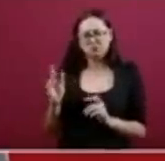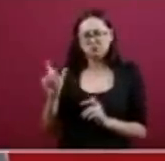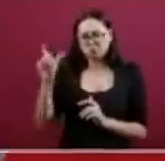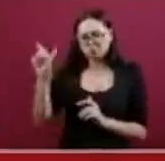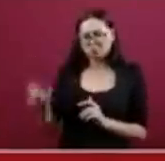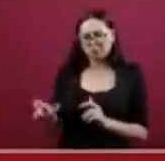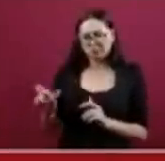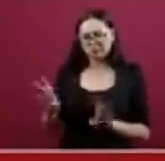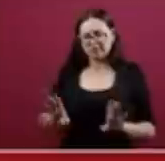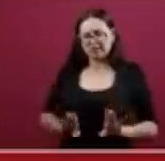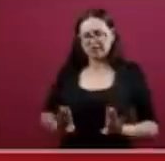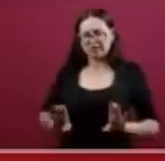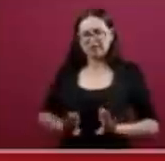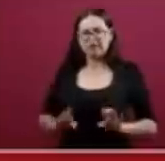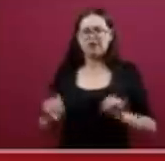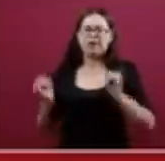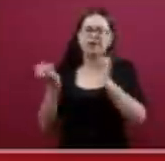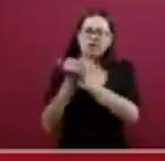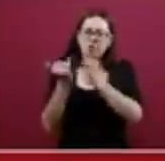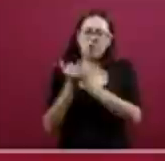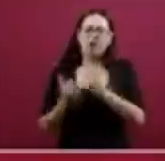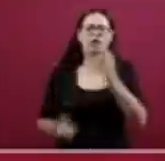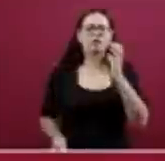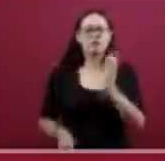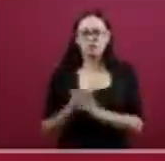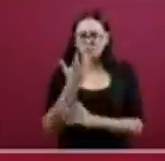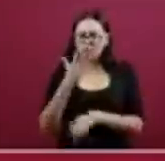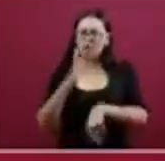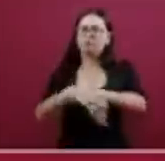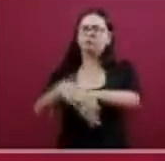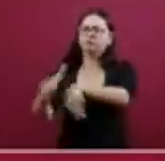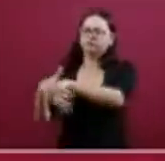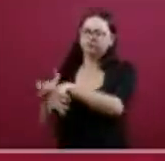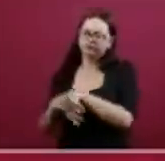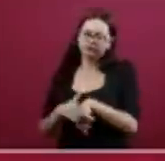y se va a convocar a personal nuevo y también